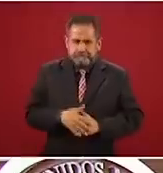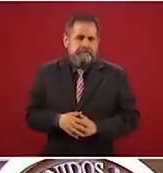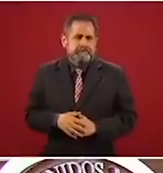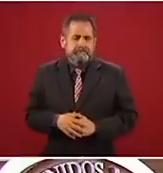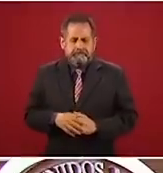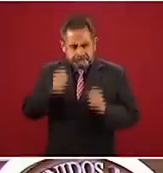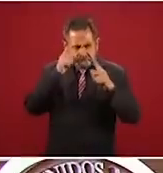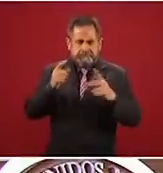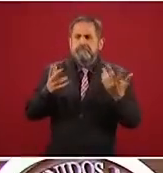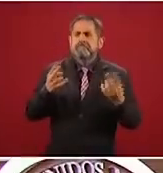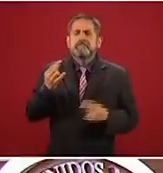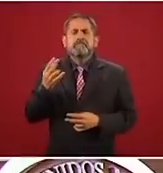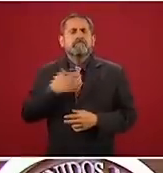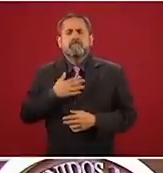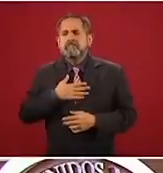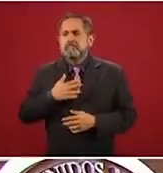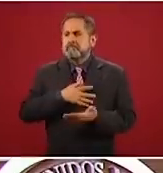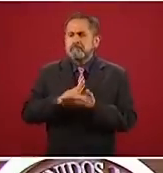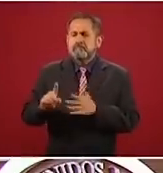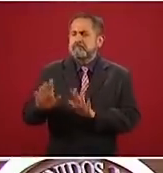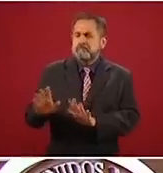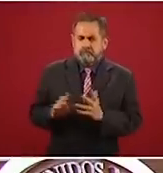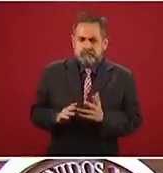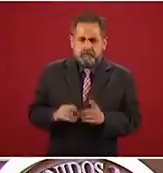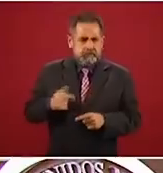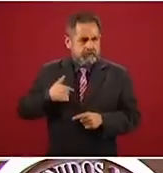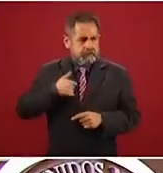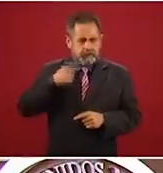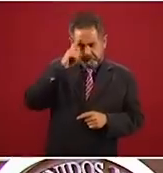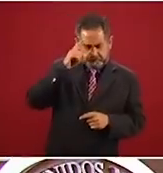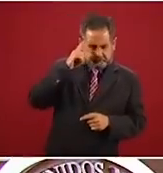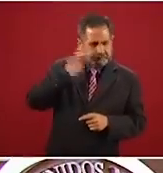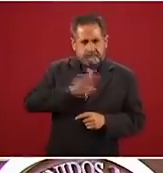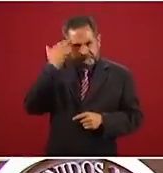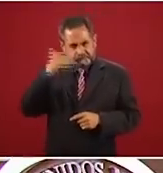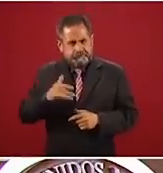muy despierto, muy consciente,